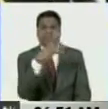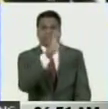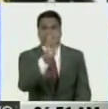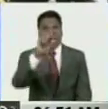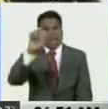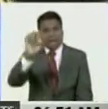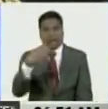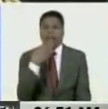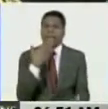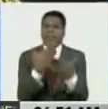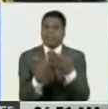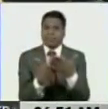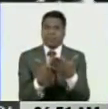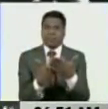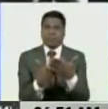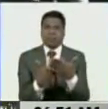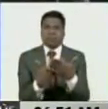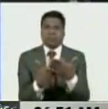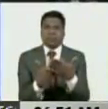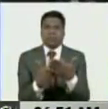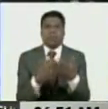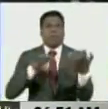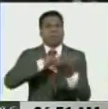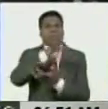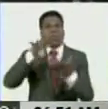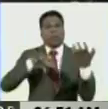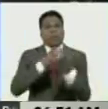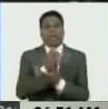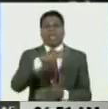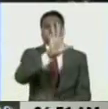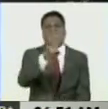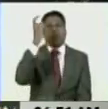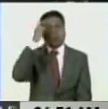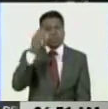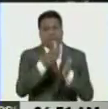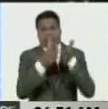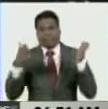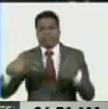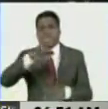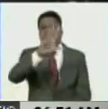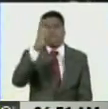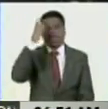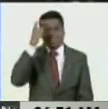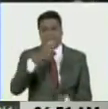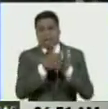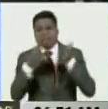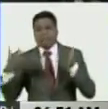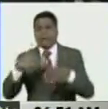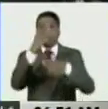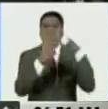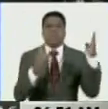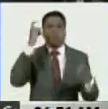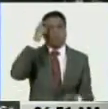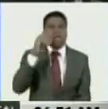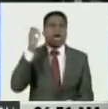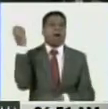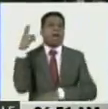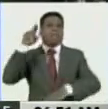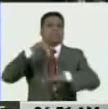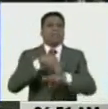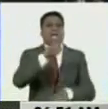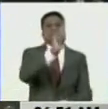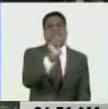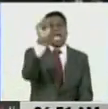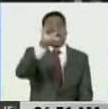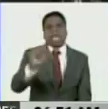exigimos, de una vez por todas dejemos la guachafita, que son 5 días continuos, que son 3 días, que son 2, que es mediodía, que es la asamblea, que es el TCJ.